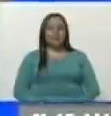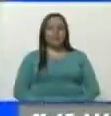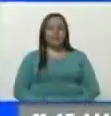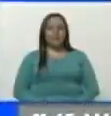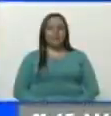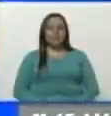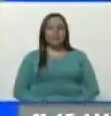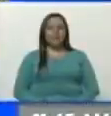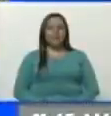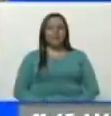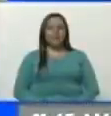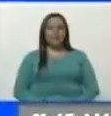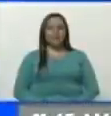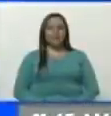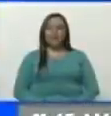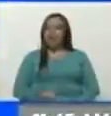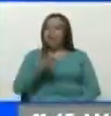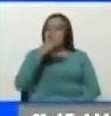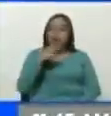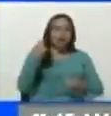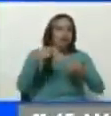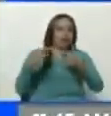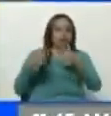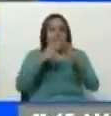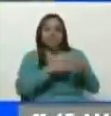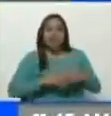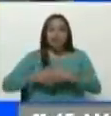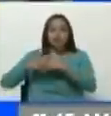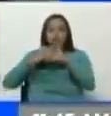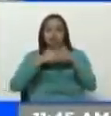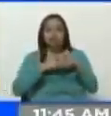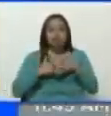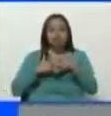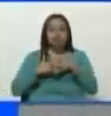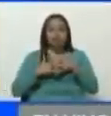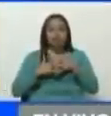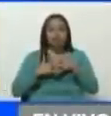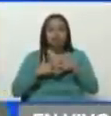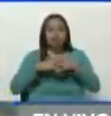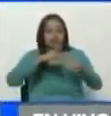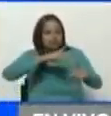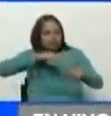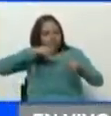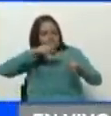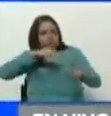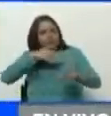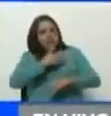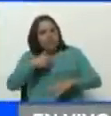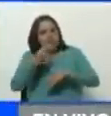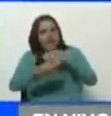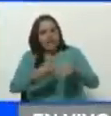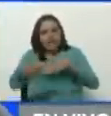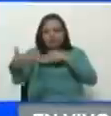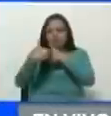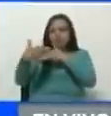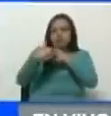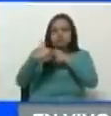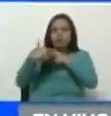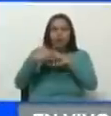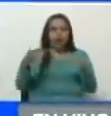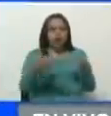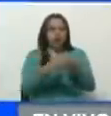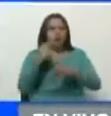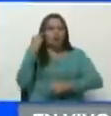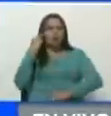No hay cosa que el imperio externo y sus lacayos desde adentro no hayan intentado contra el